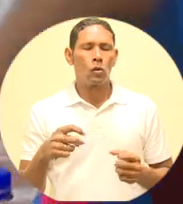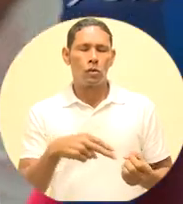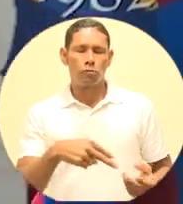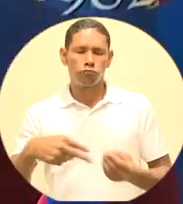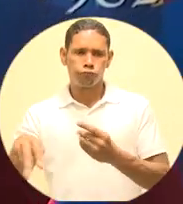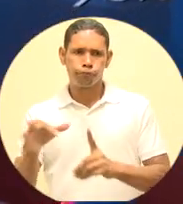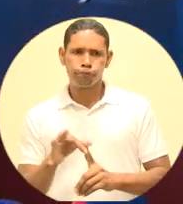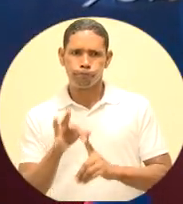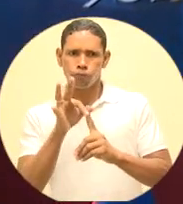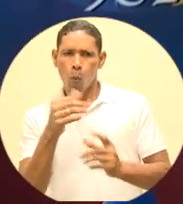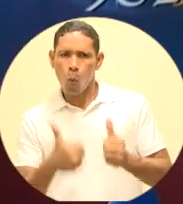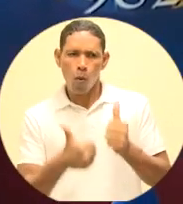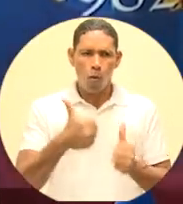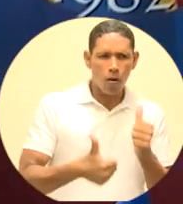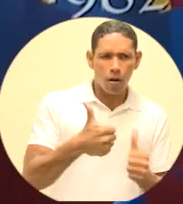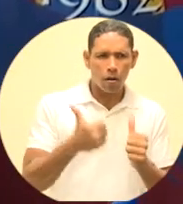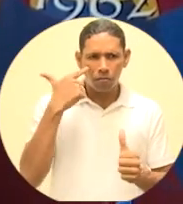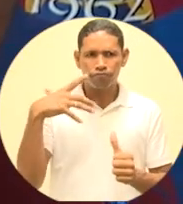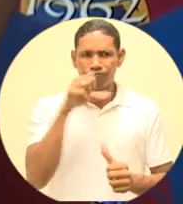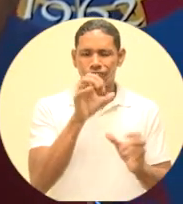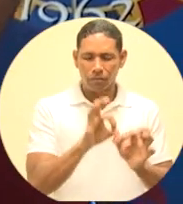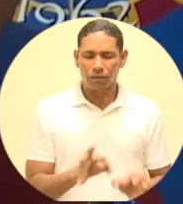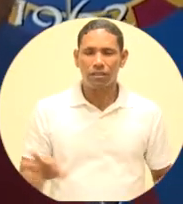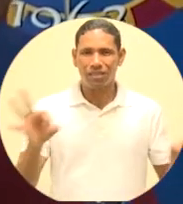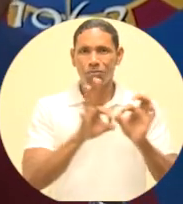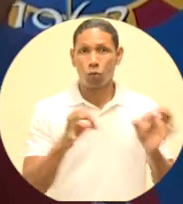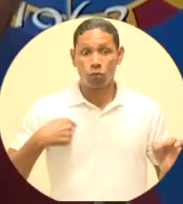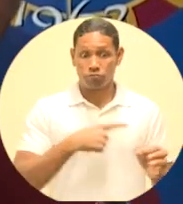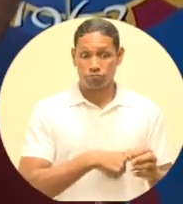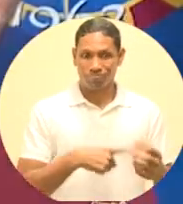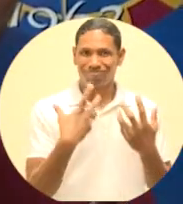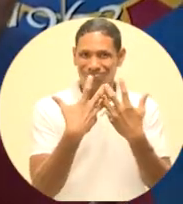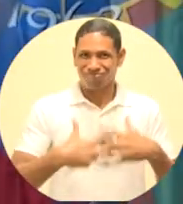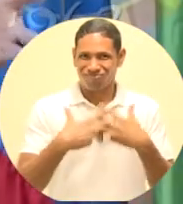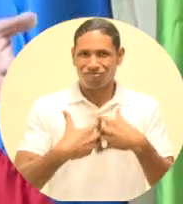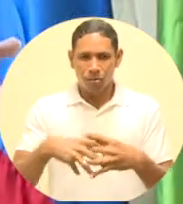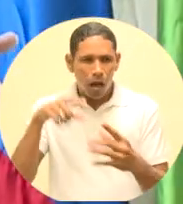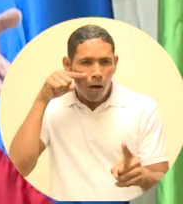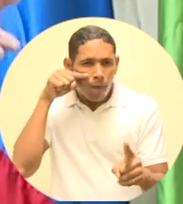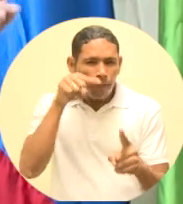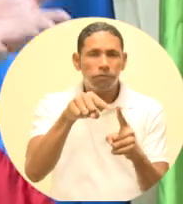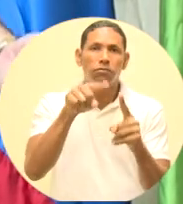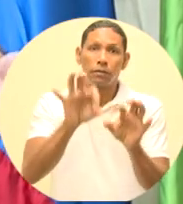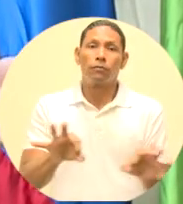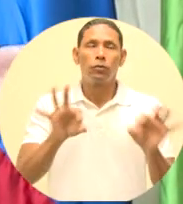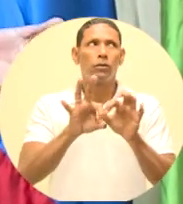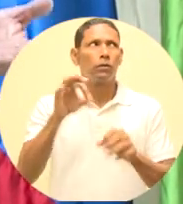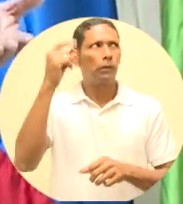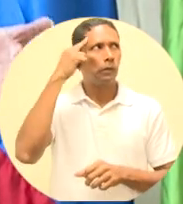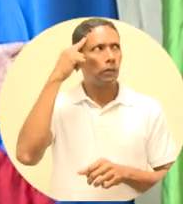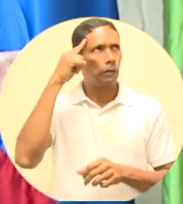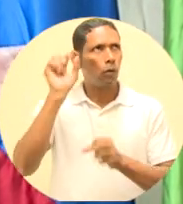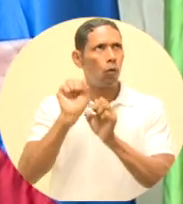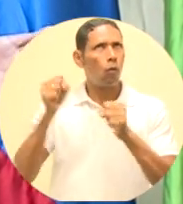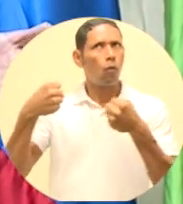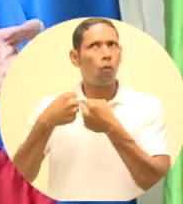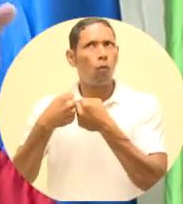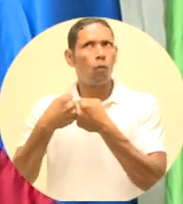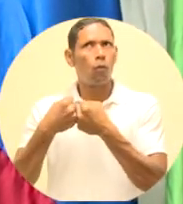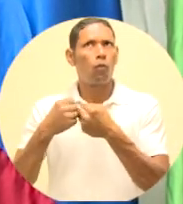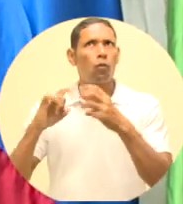y también de las posibilidades que ofrece nuestro tejido empresarial. Cuando pensamos en el convenio con la Universidad del